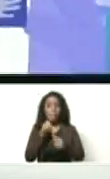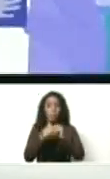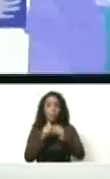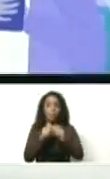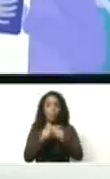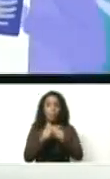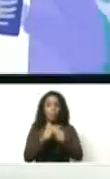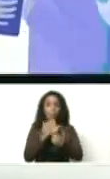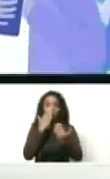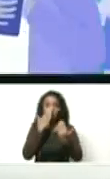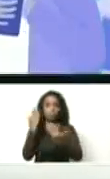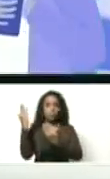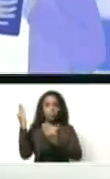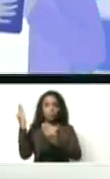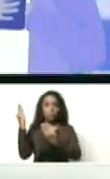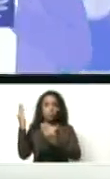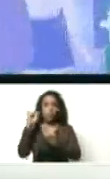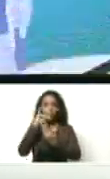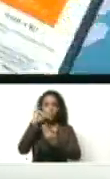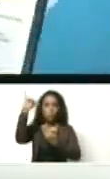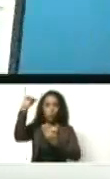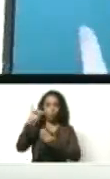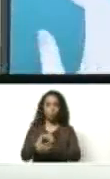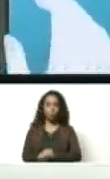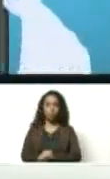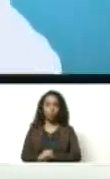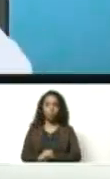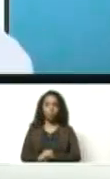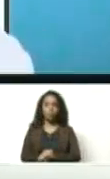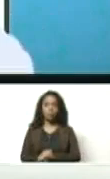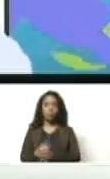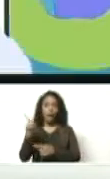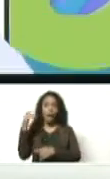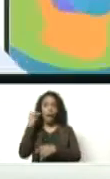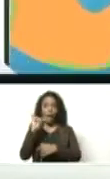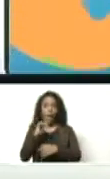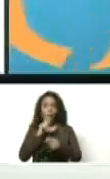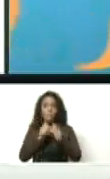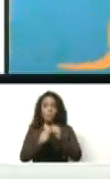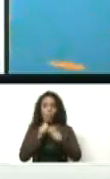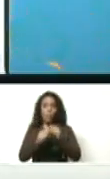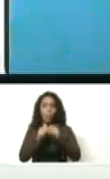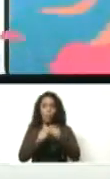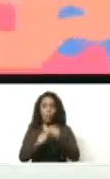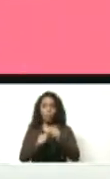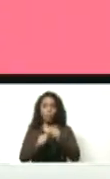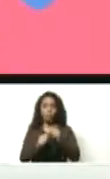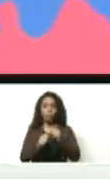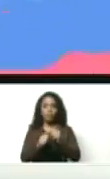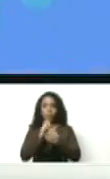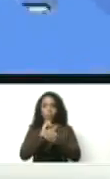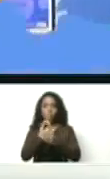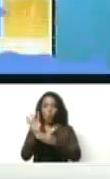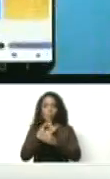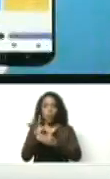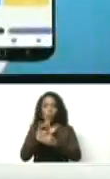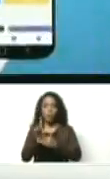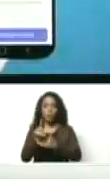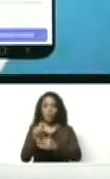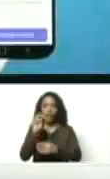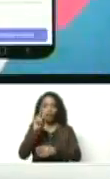pa. Ah, ahí está el papá papá pa, del Benap